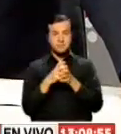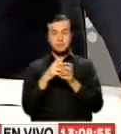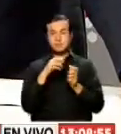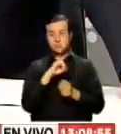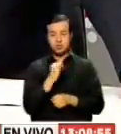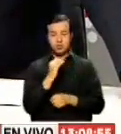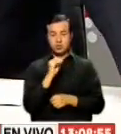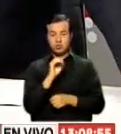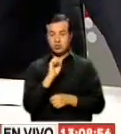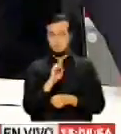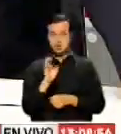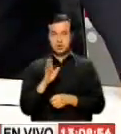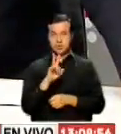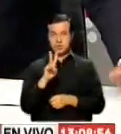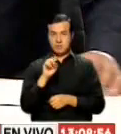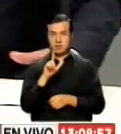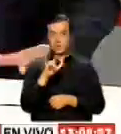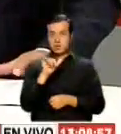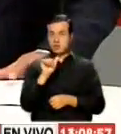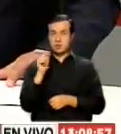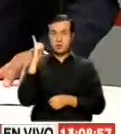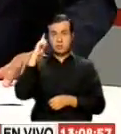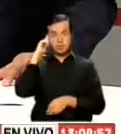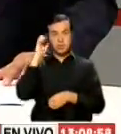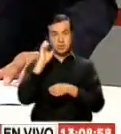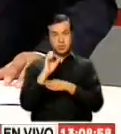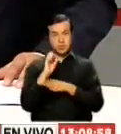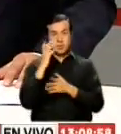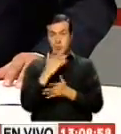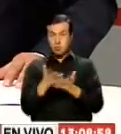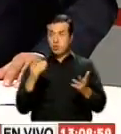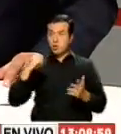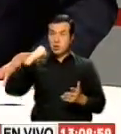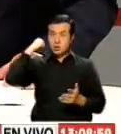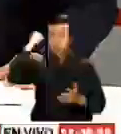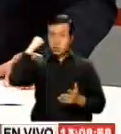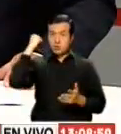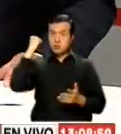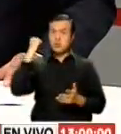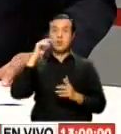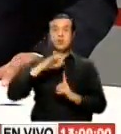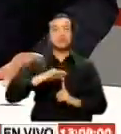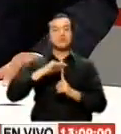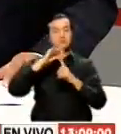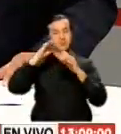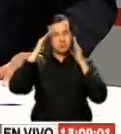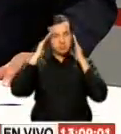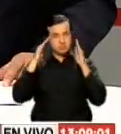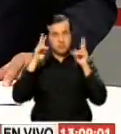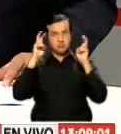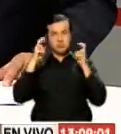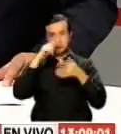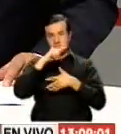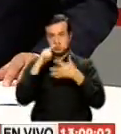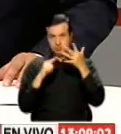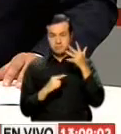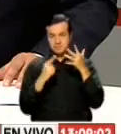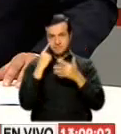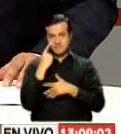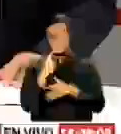José Valencia, aseguró que para el gobierno ecuatoriano la promoción de estos derechos es una de sus prioridades en materia de política